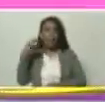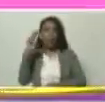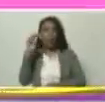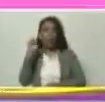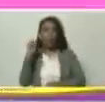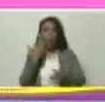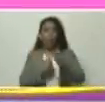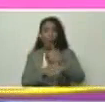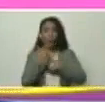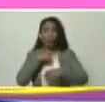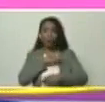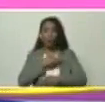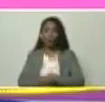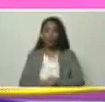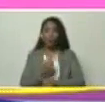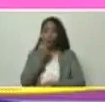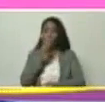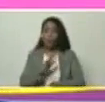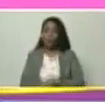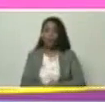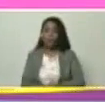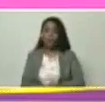vamos. Bueno,